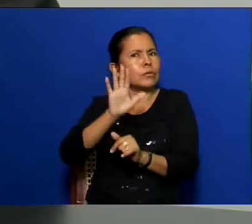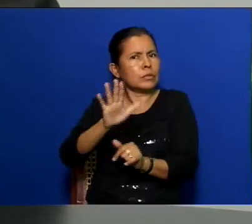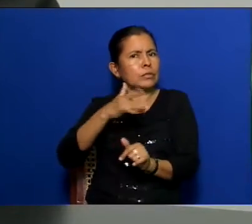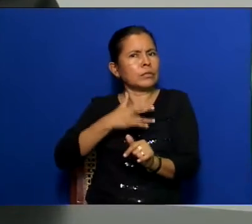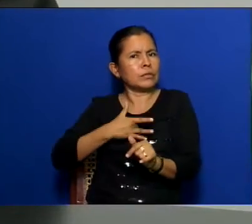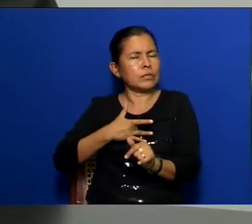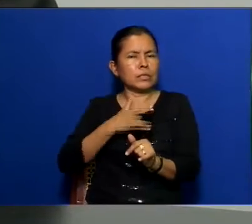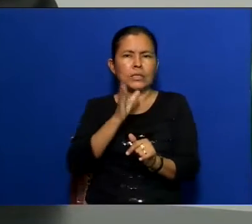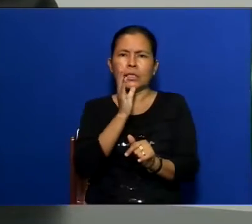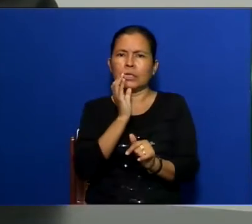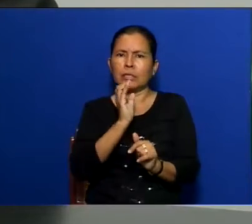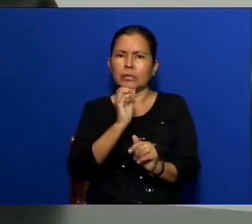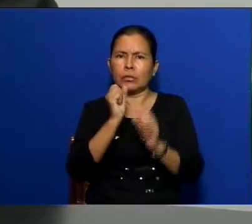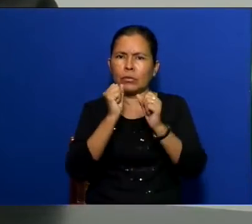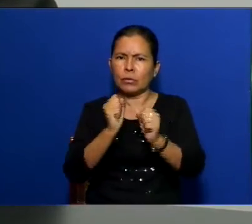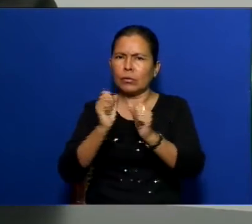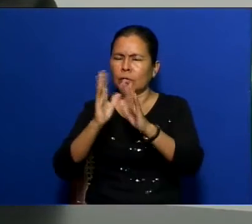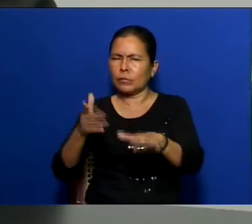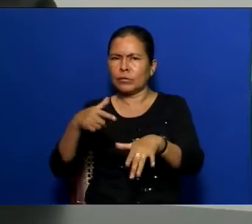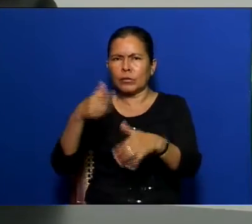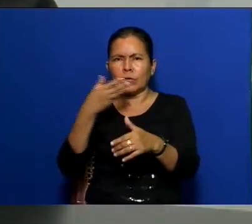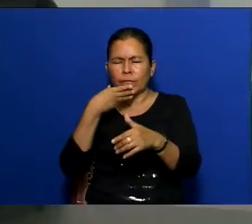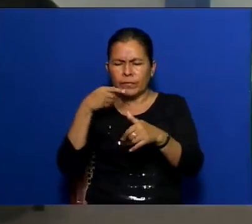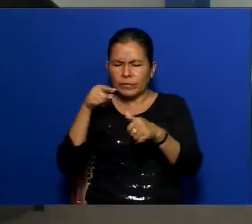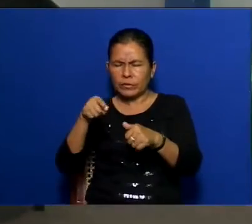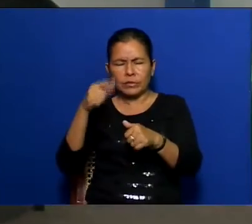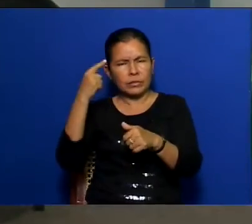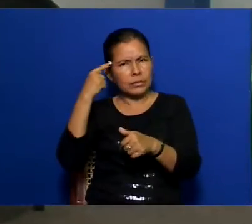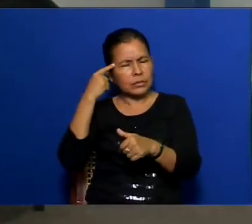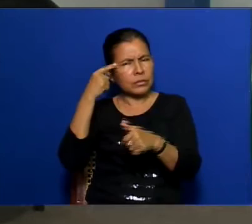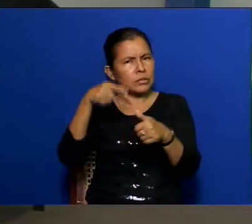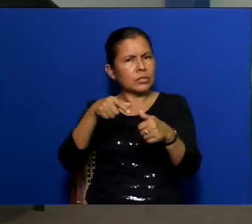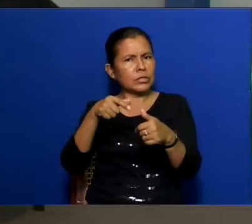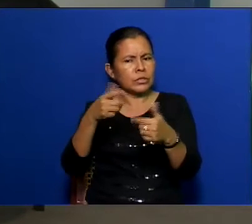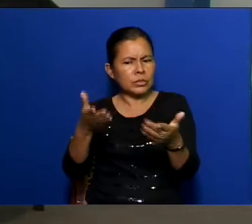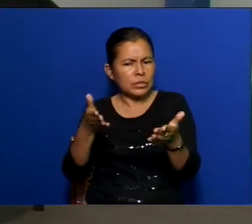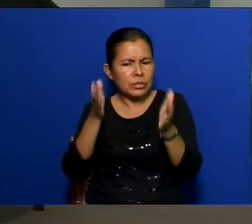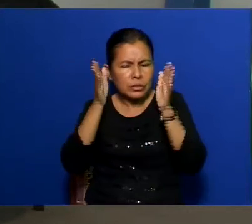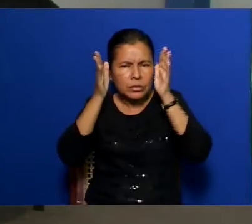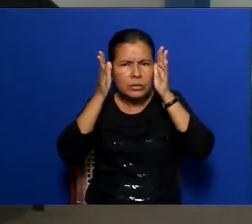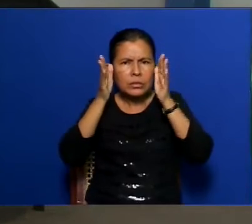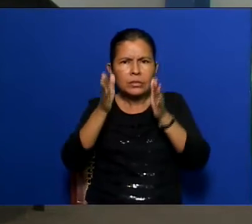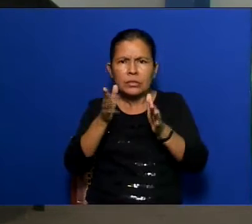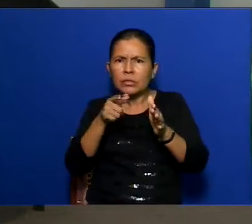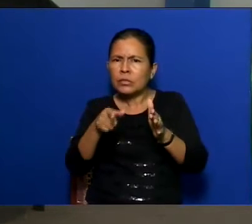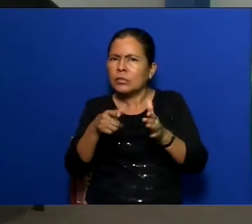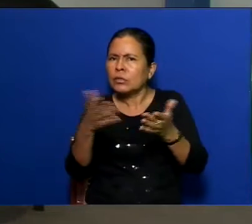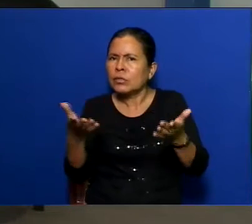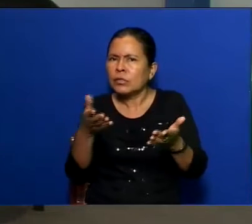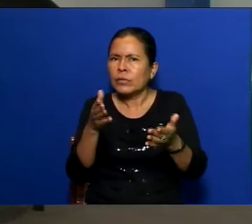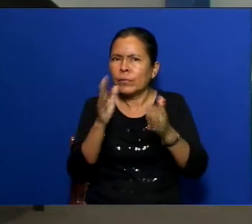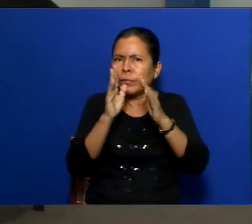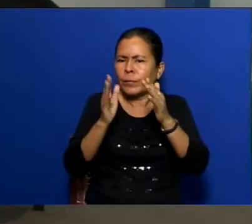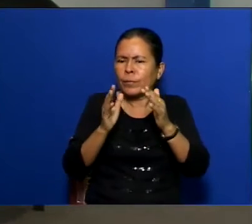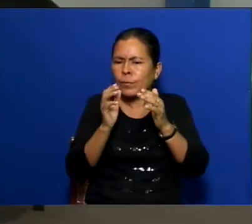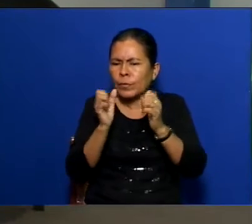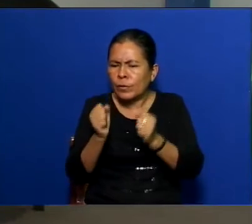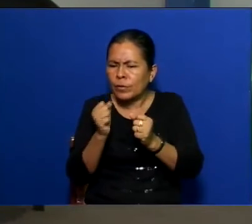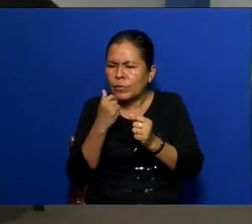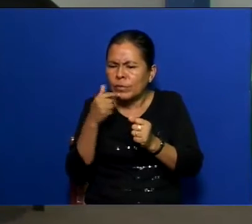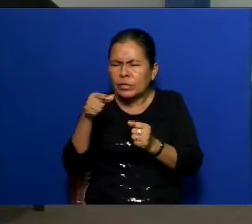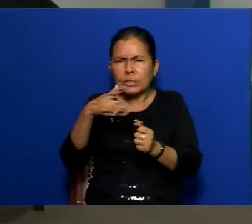uh-huh. Con el objetivo de que los niños y las niñas se les pueda impartir justicia, que se puedan demostrar